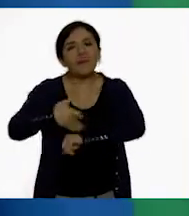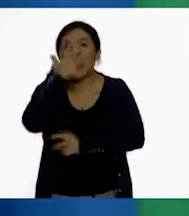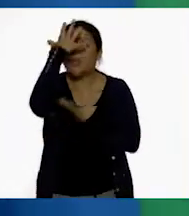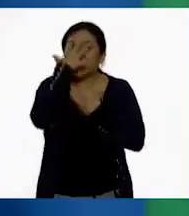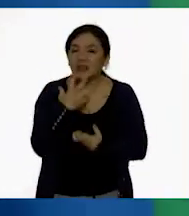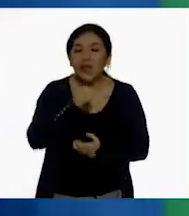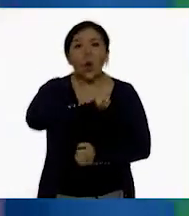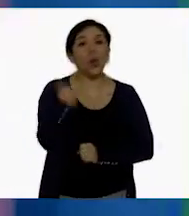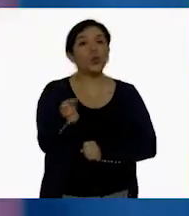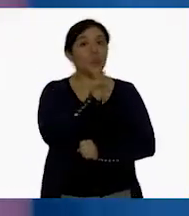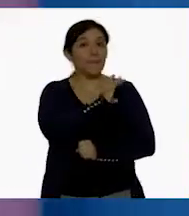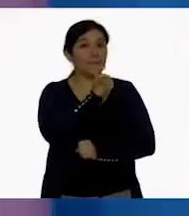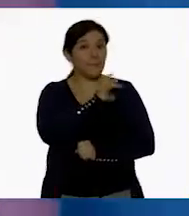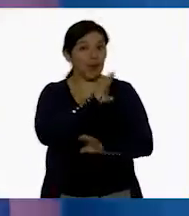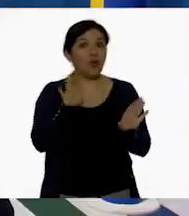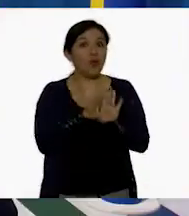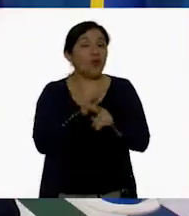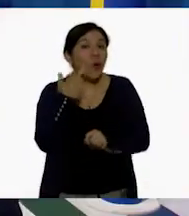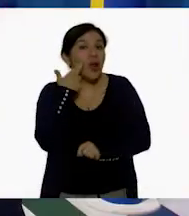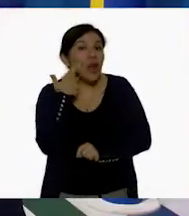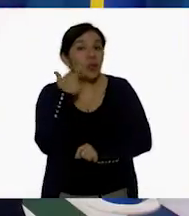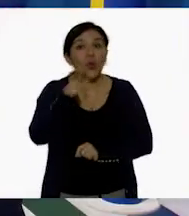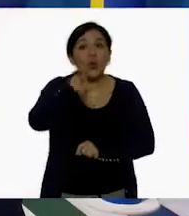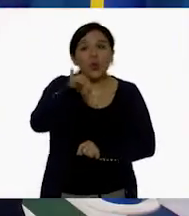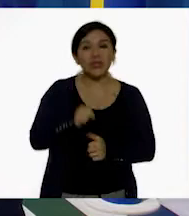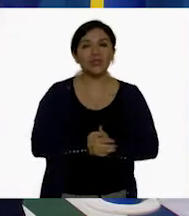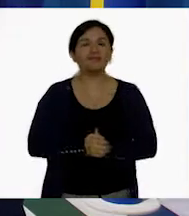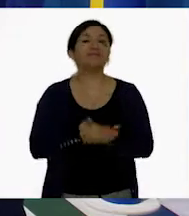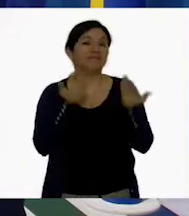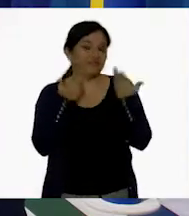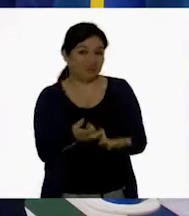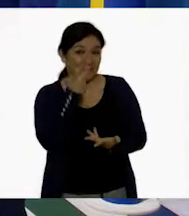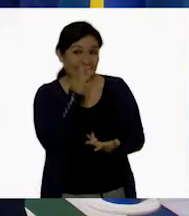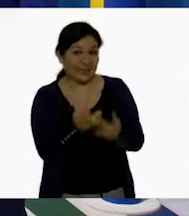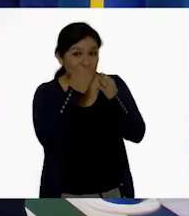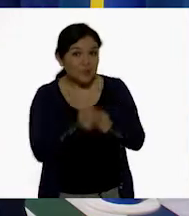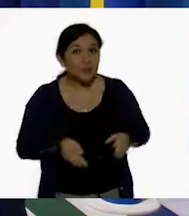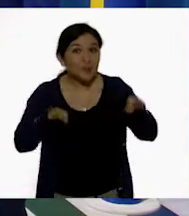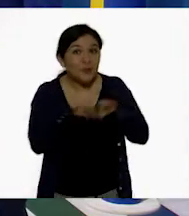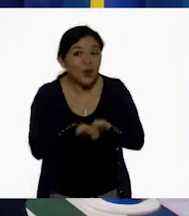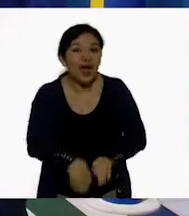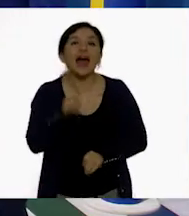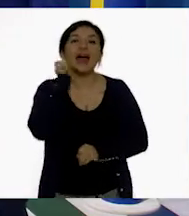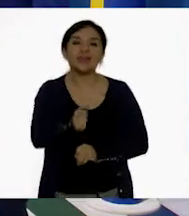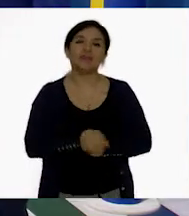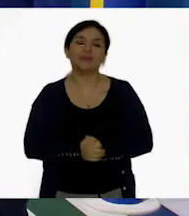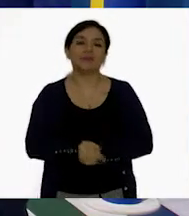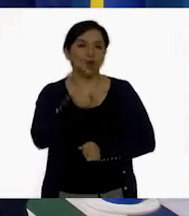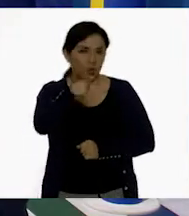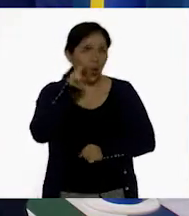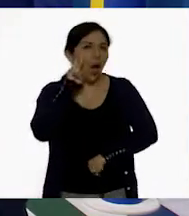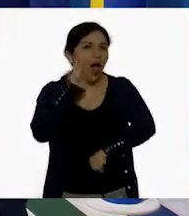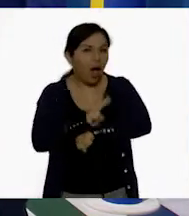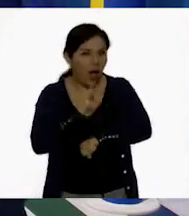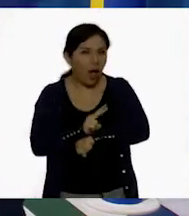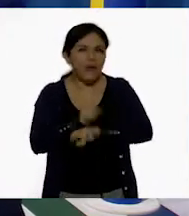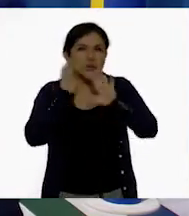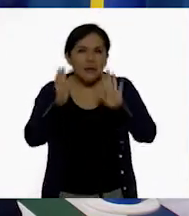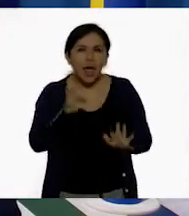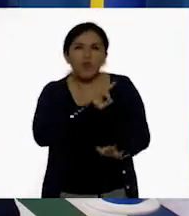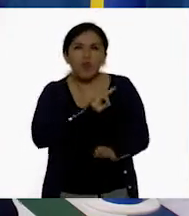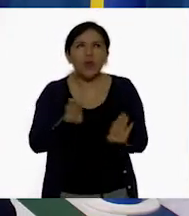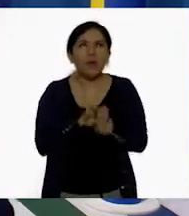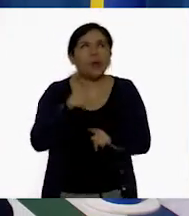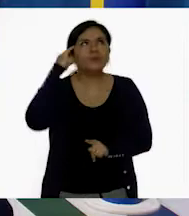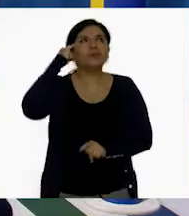miedo, en el caso del ratoncito Luis. Algo que es importante es notar cómo lograron regularse